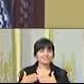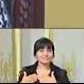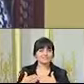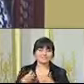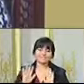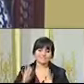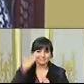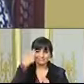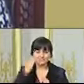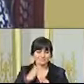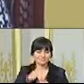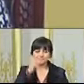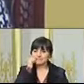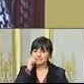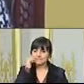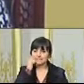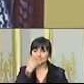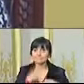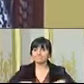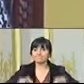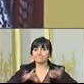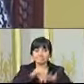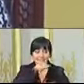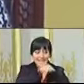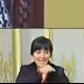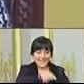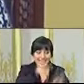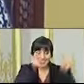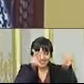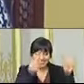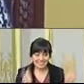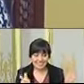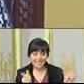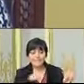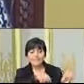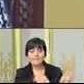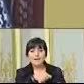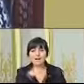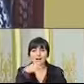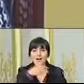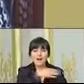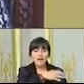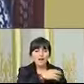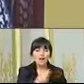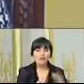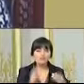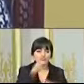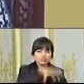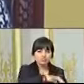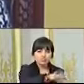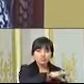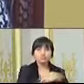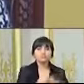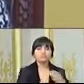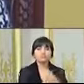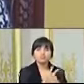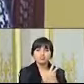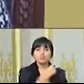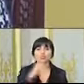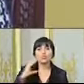es prioritario que tengan los recursos en el tiempo correcto. Y también comentarles que el hecho de que